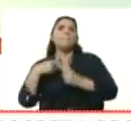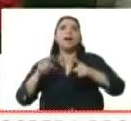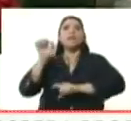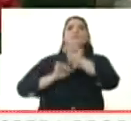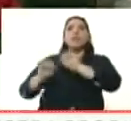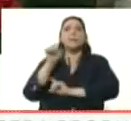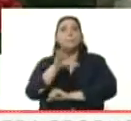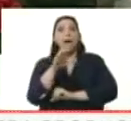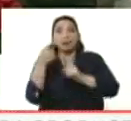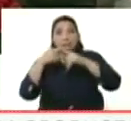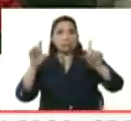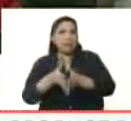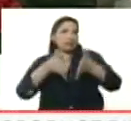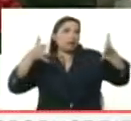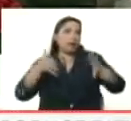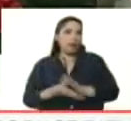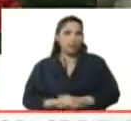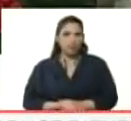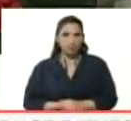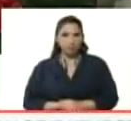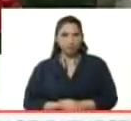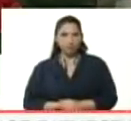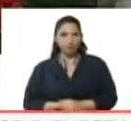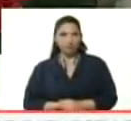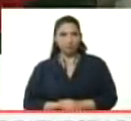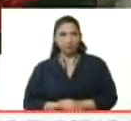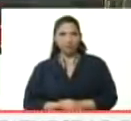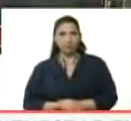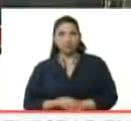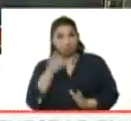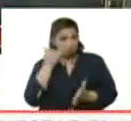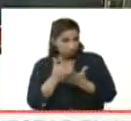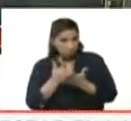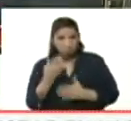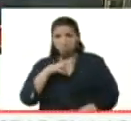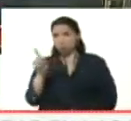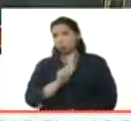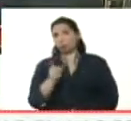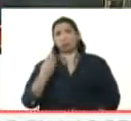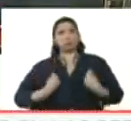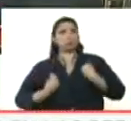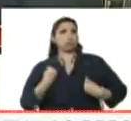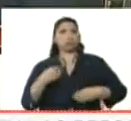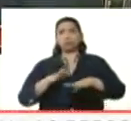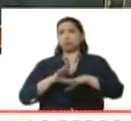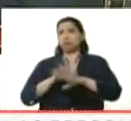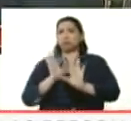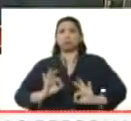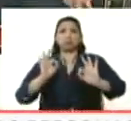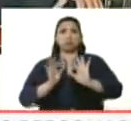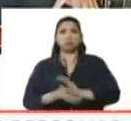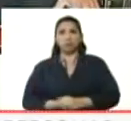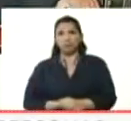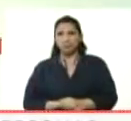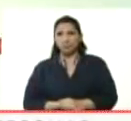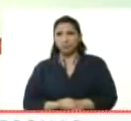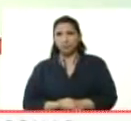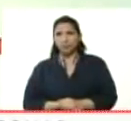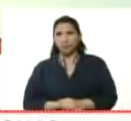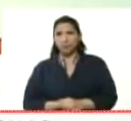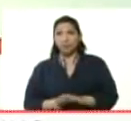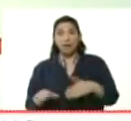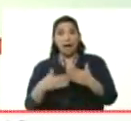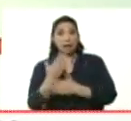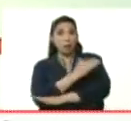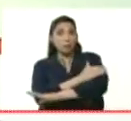Una gran diferencia, ¿eh? Una gran diferencia. De manera que no preocupe, tampoco va a pasar nada. Tampoco va a pasar nada. Hasta que la